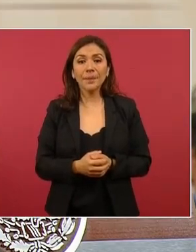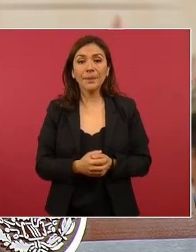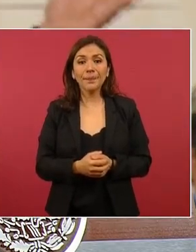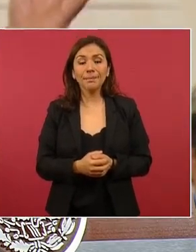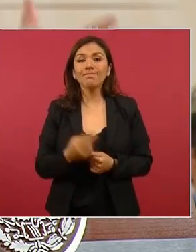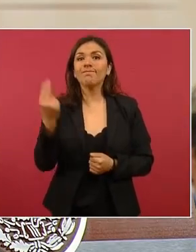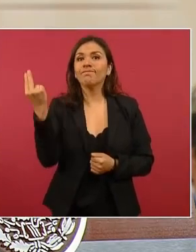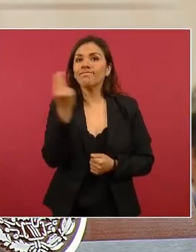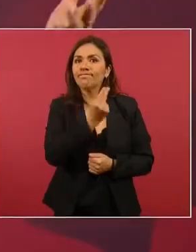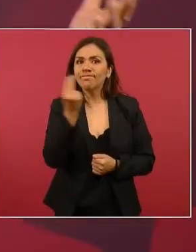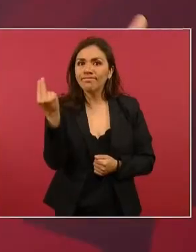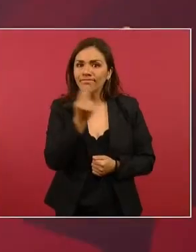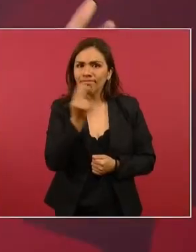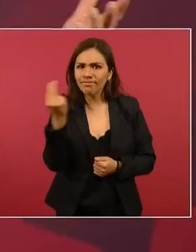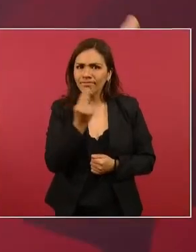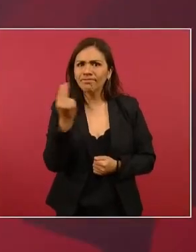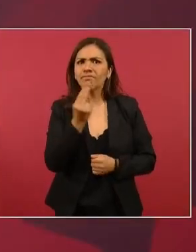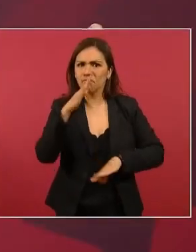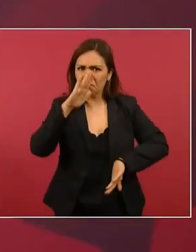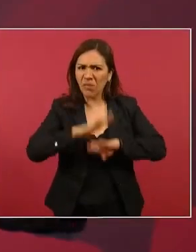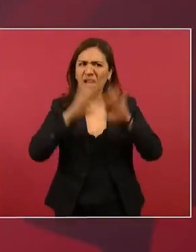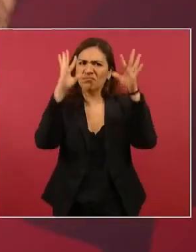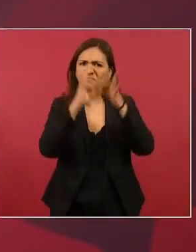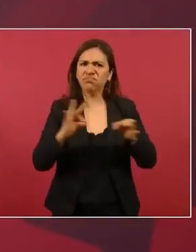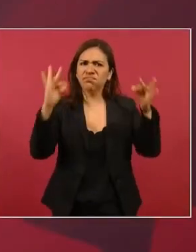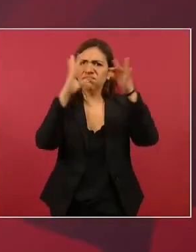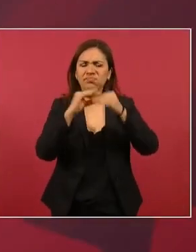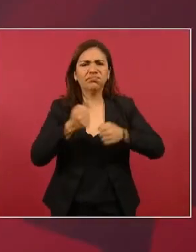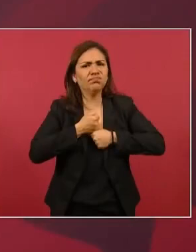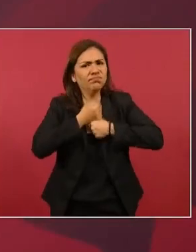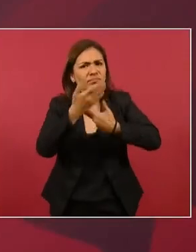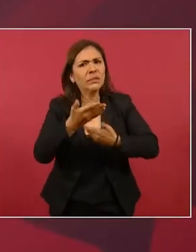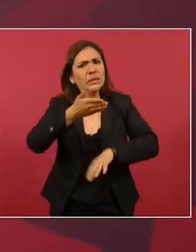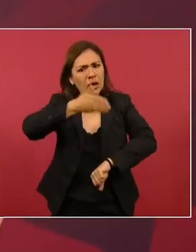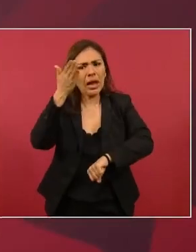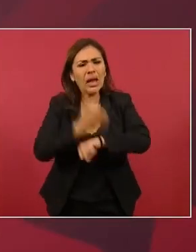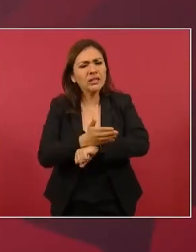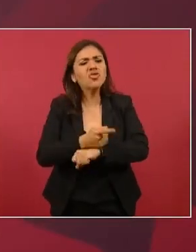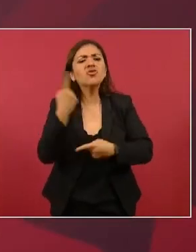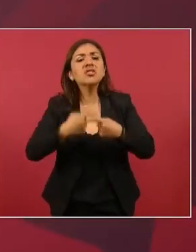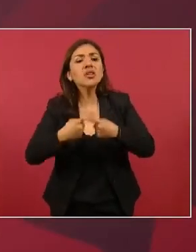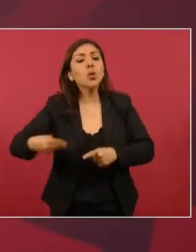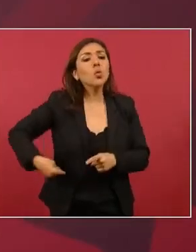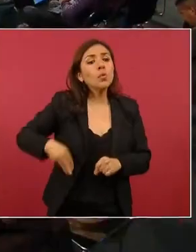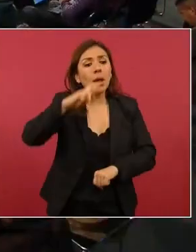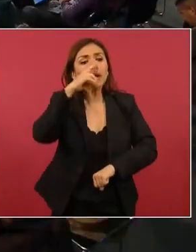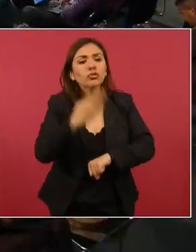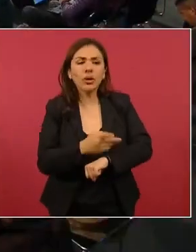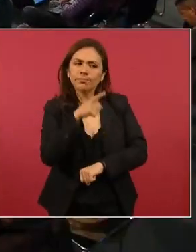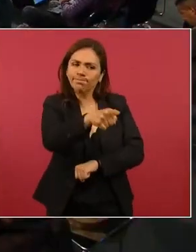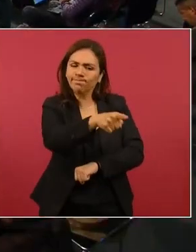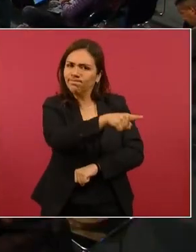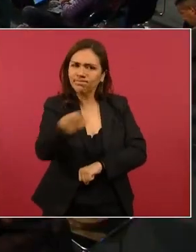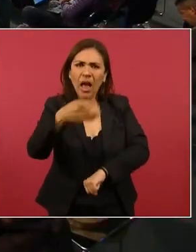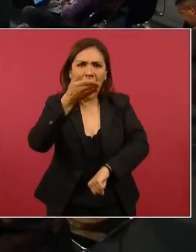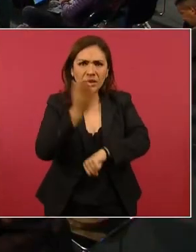Tenían que haber dicho la verdad y castigar a los responsables, pero